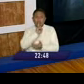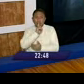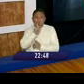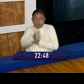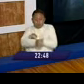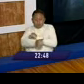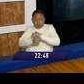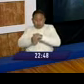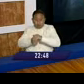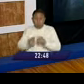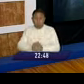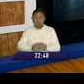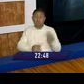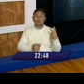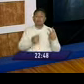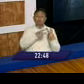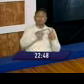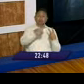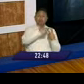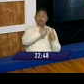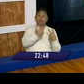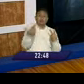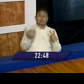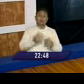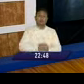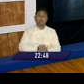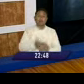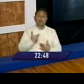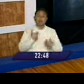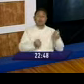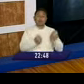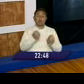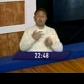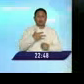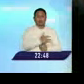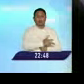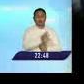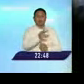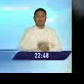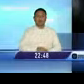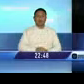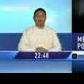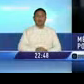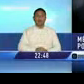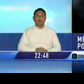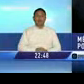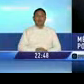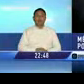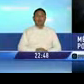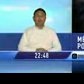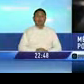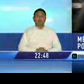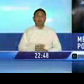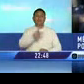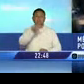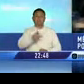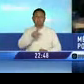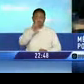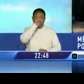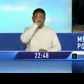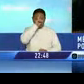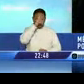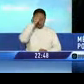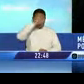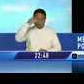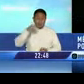industriales. Los otros 2 eran movilizados en un vehículo. La astucia de los coyoteros para transportar a